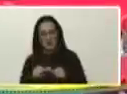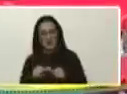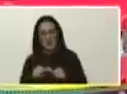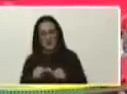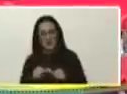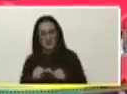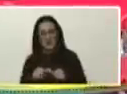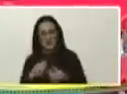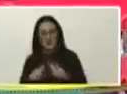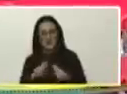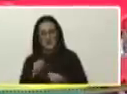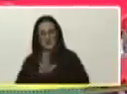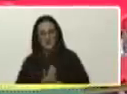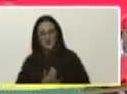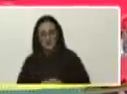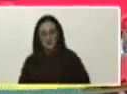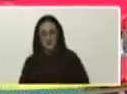Sí.